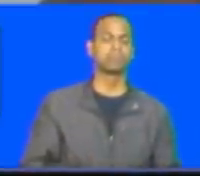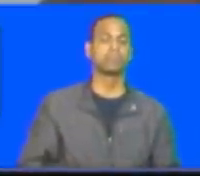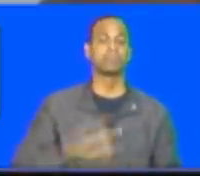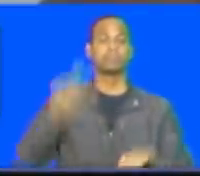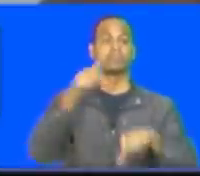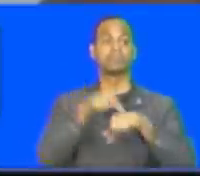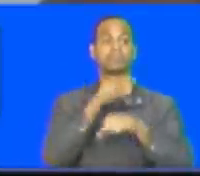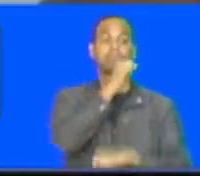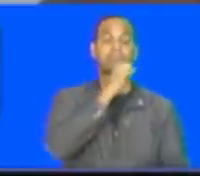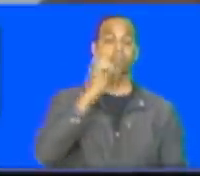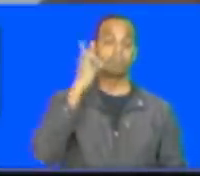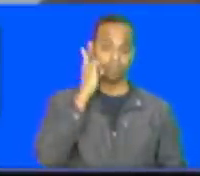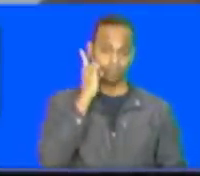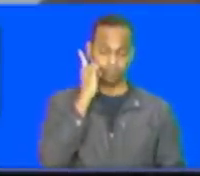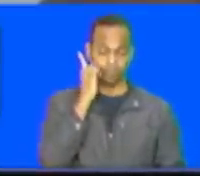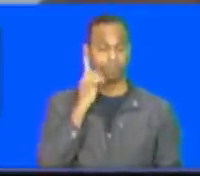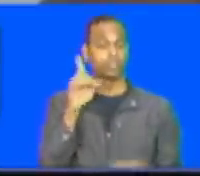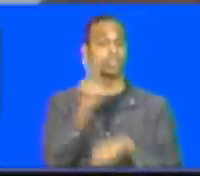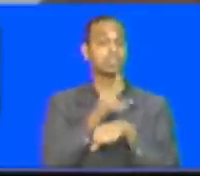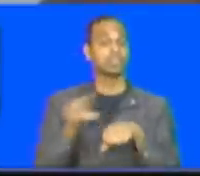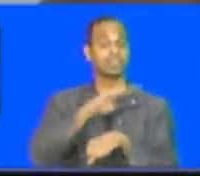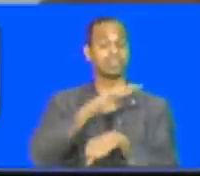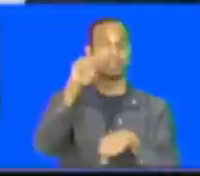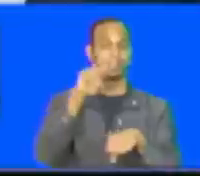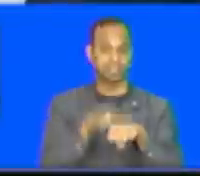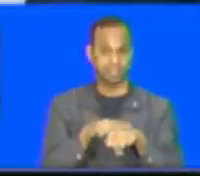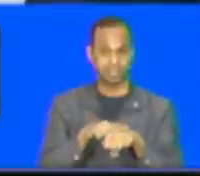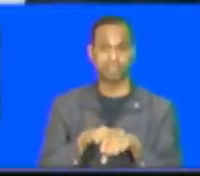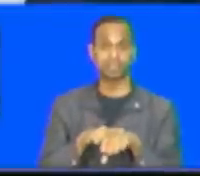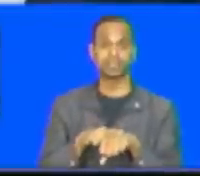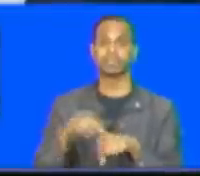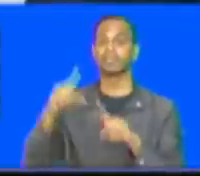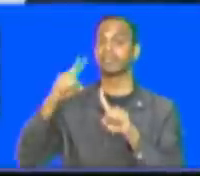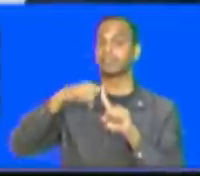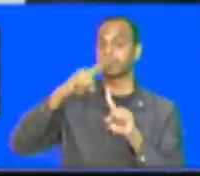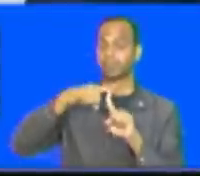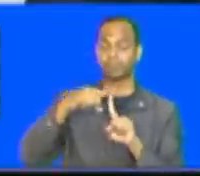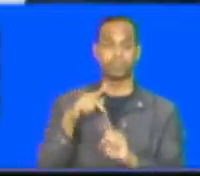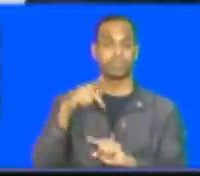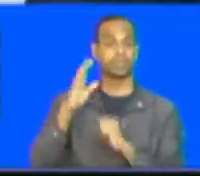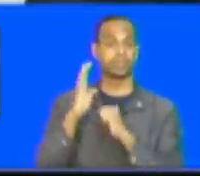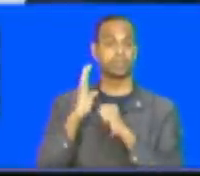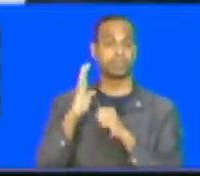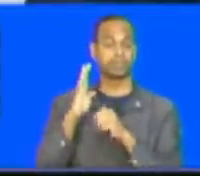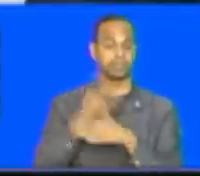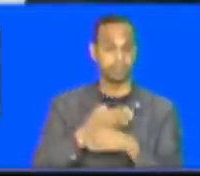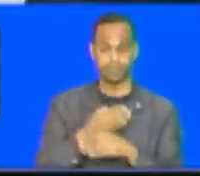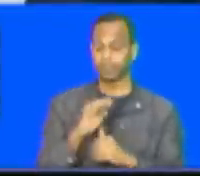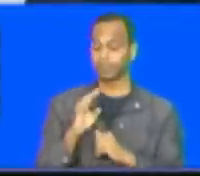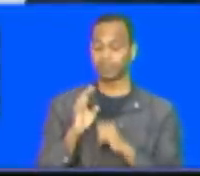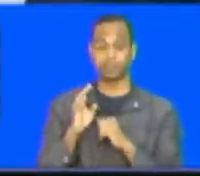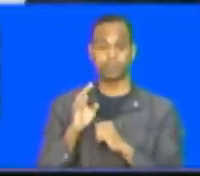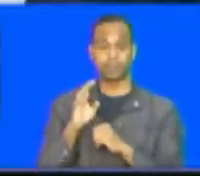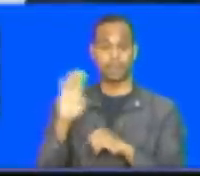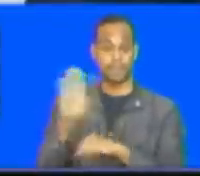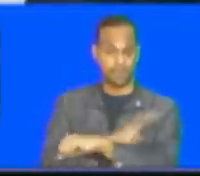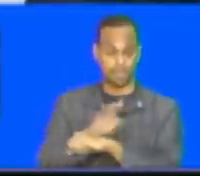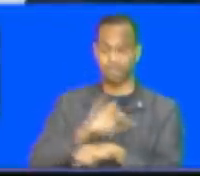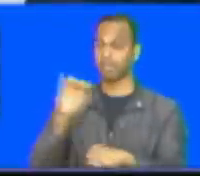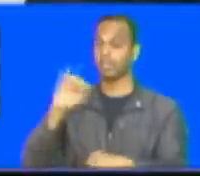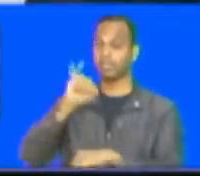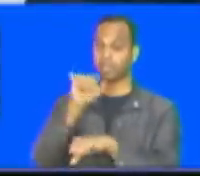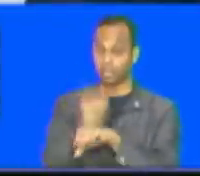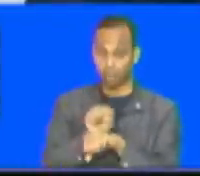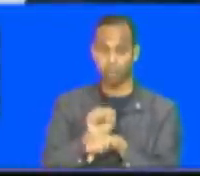Provincia de Santo Domingo, el Distrito Nacional, San Cristóbal, Peravia, Barahona, San Juan,